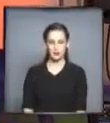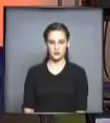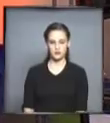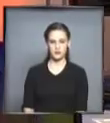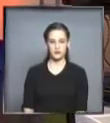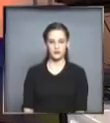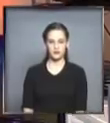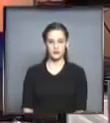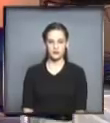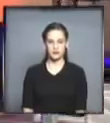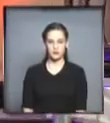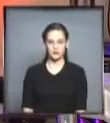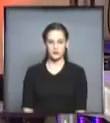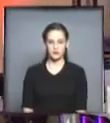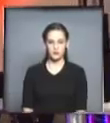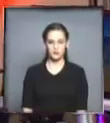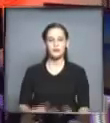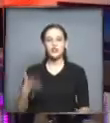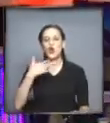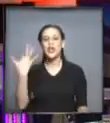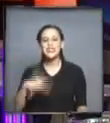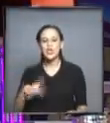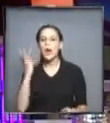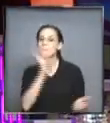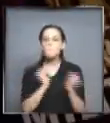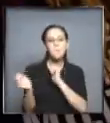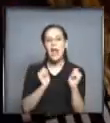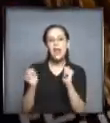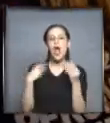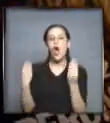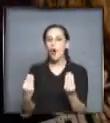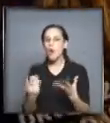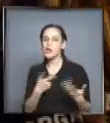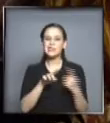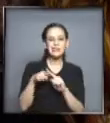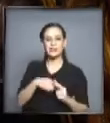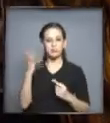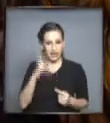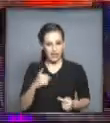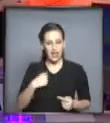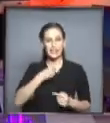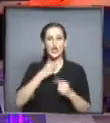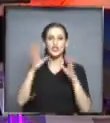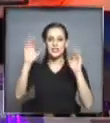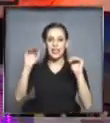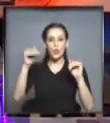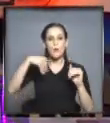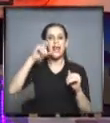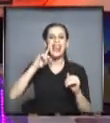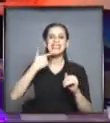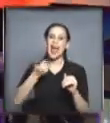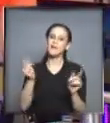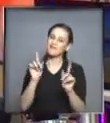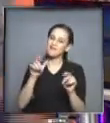El soberano es el pueblo. Vamos, yo entiendo, me encanta el fervor que le ponen, porque realmente quiero mandar un saludo a Melisa, que es nuestra traductora de señas,